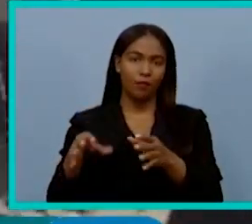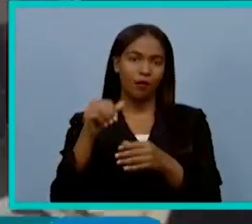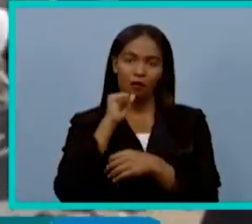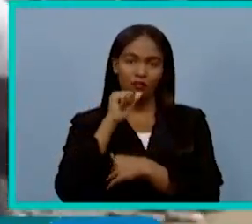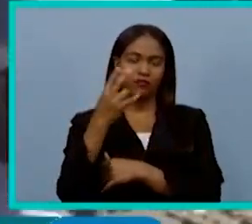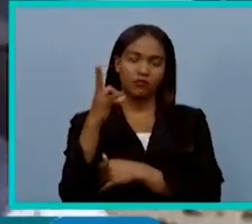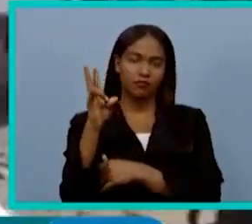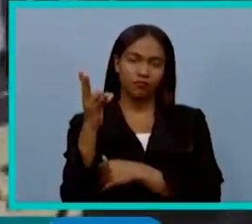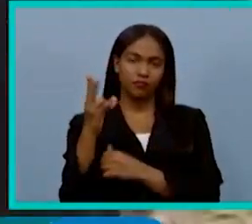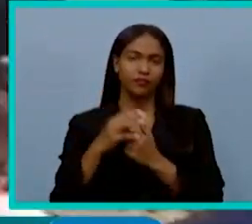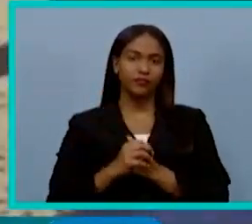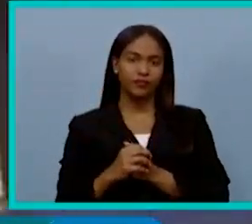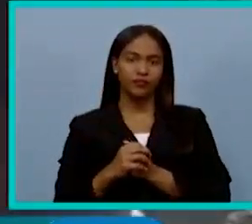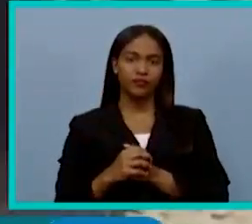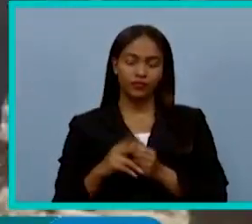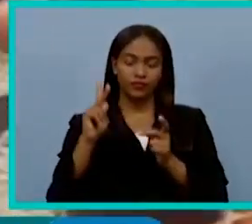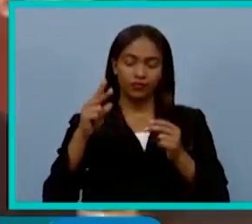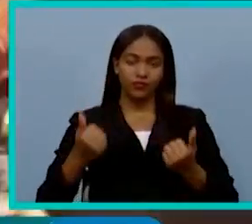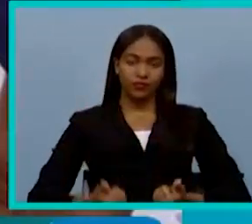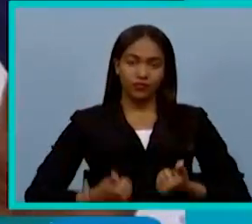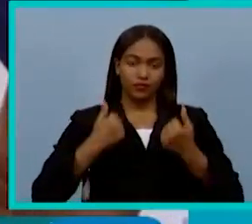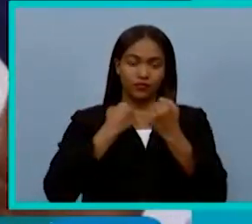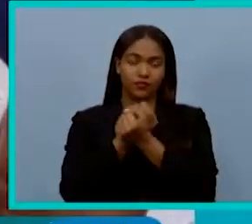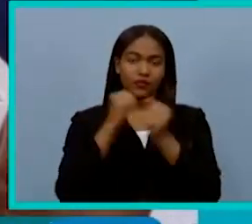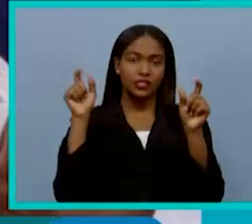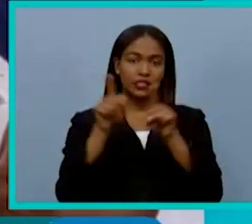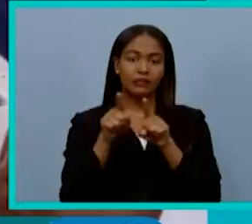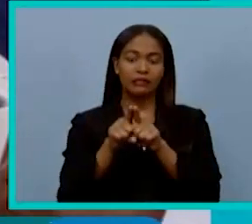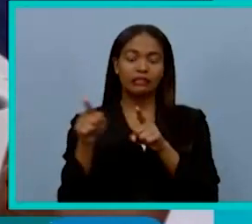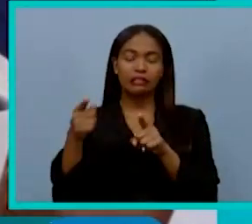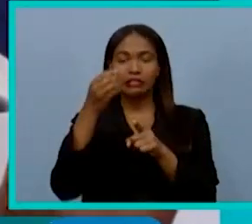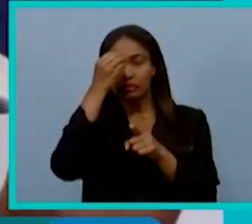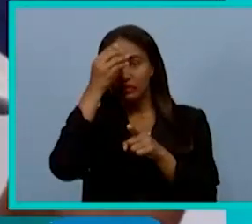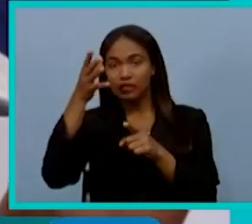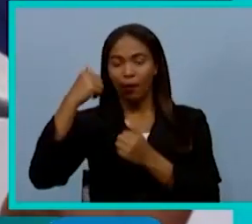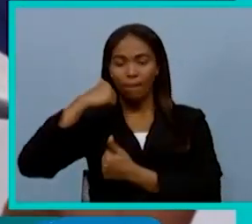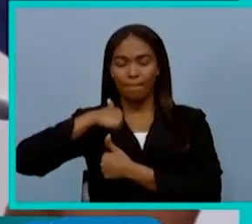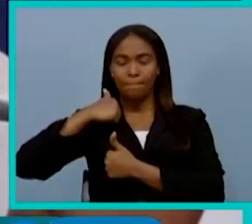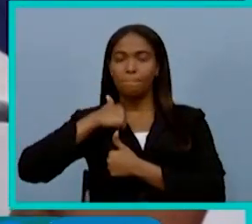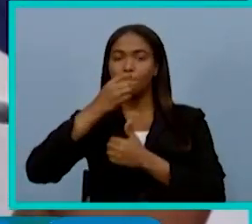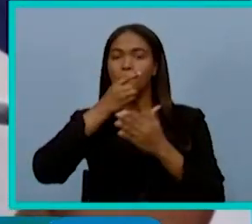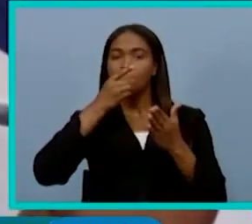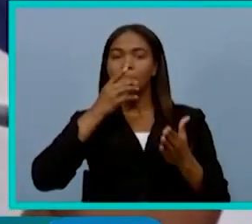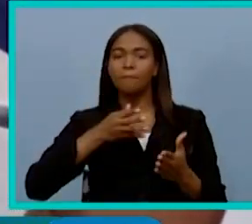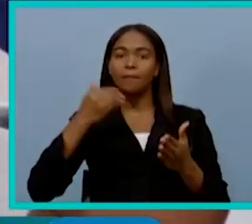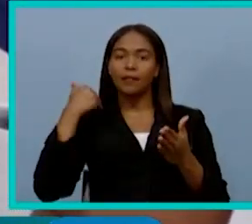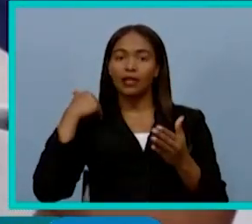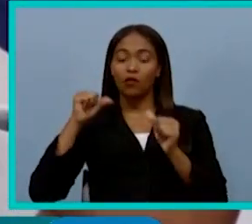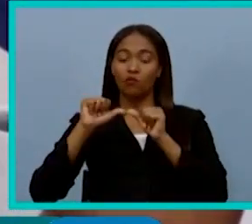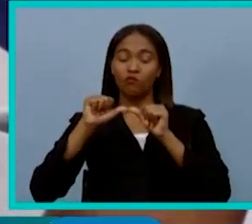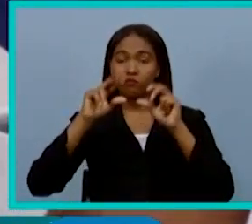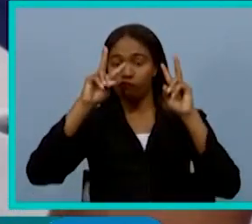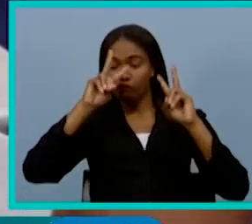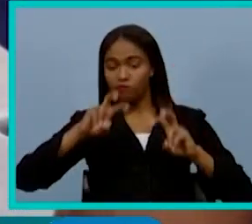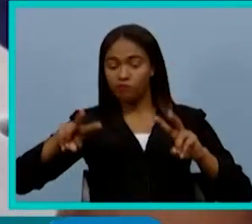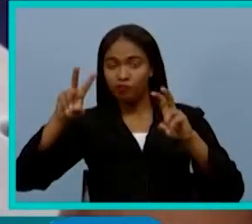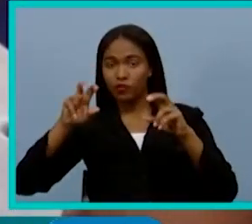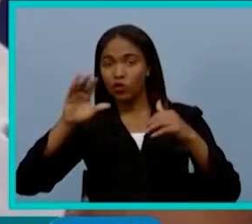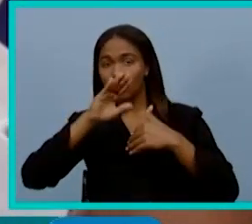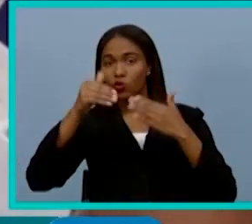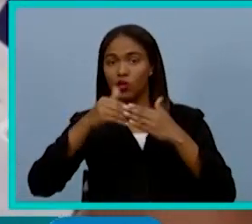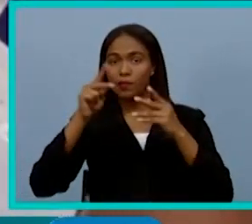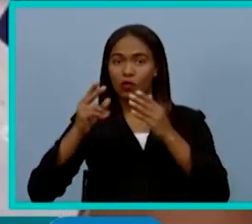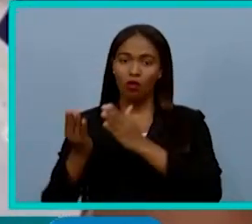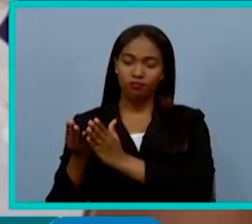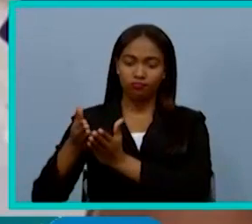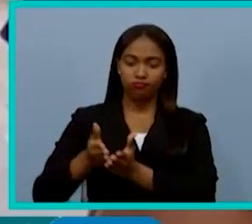17. El sobreviviente del naufragio también habría dicho a oficiales de la Armada Dominicana que están al frente de las investigaciones y que todos los ocupantes de